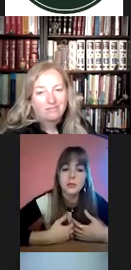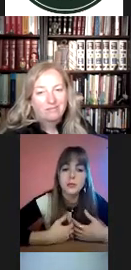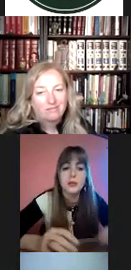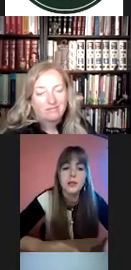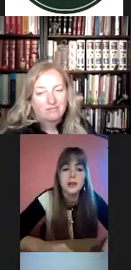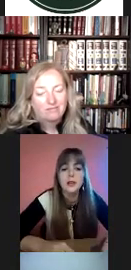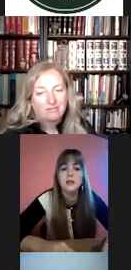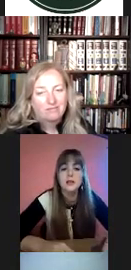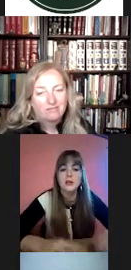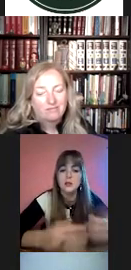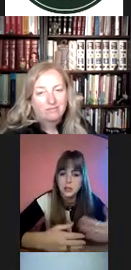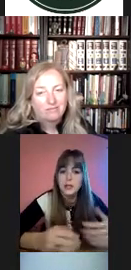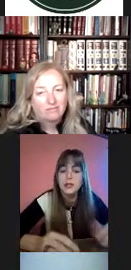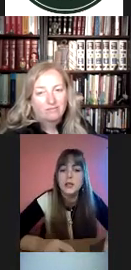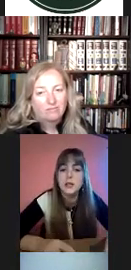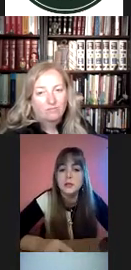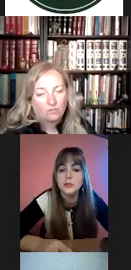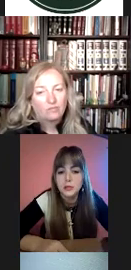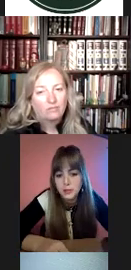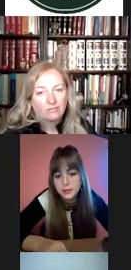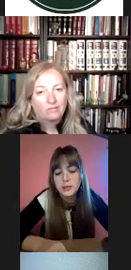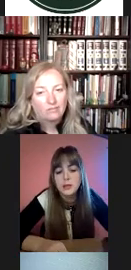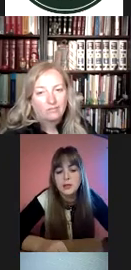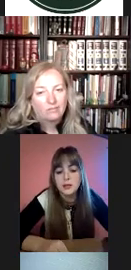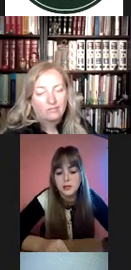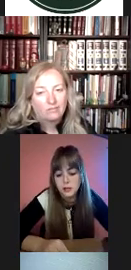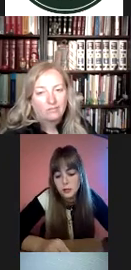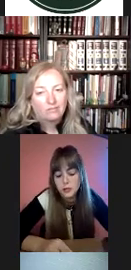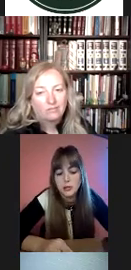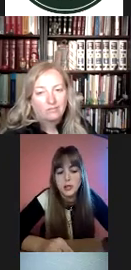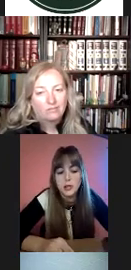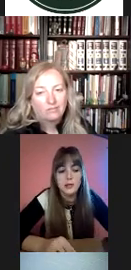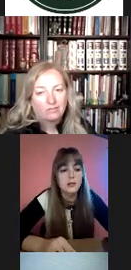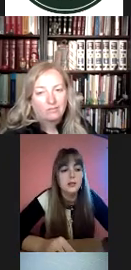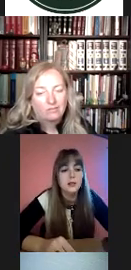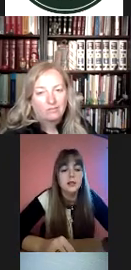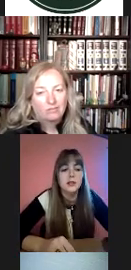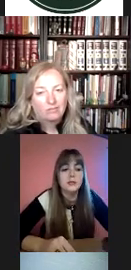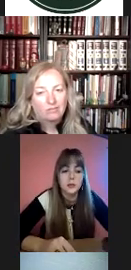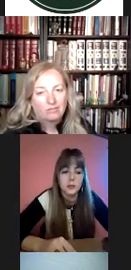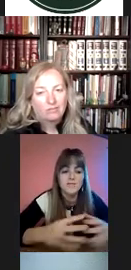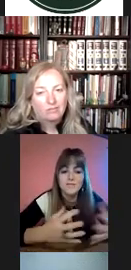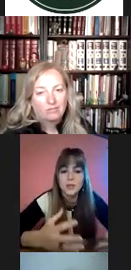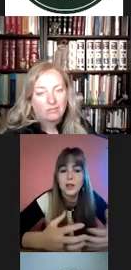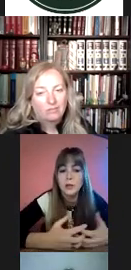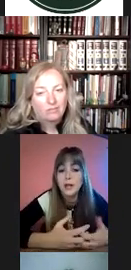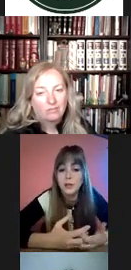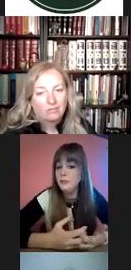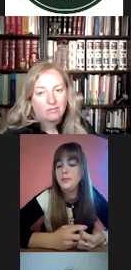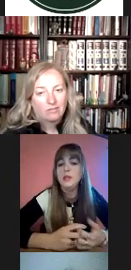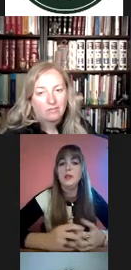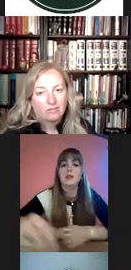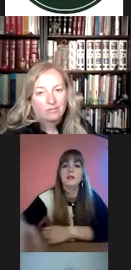nuestra responsabilidad con los animales que tenemos y demás, que estoy de acuerdo, lógicamente, pero bueno, a lo